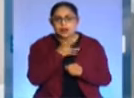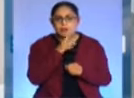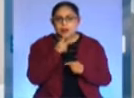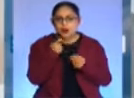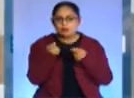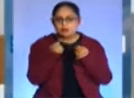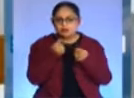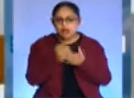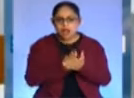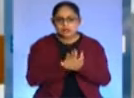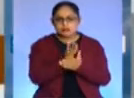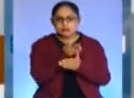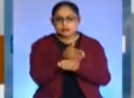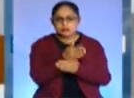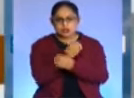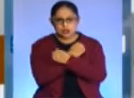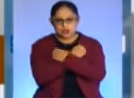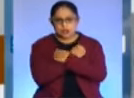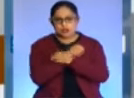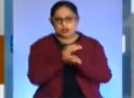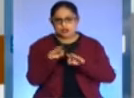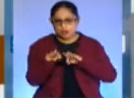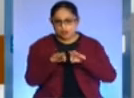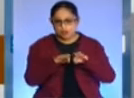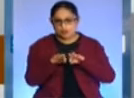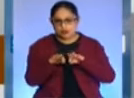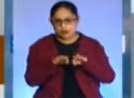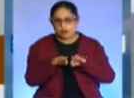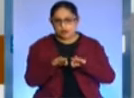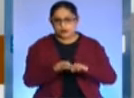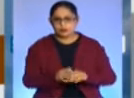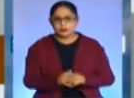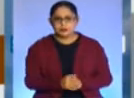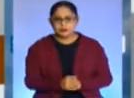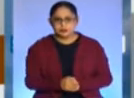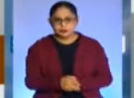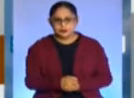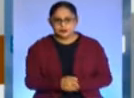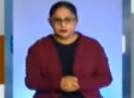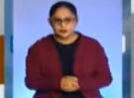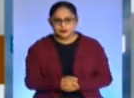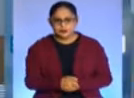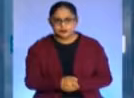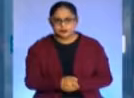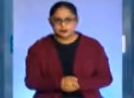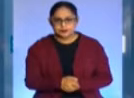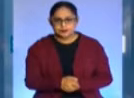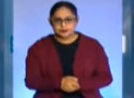la accesibilidad en los ámbitos educativo y laboral. SM Noticias, Gerardo Hernández.